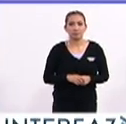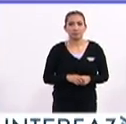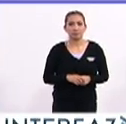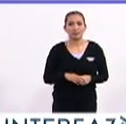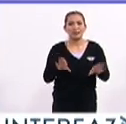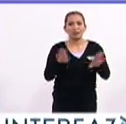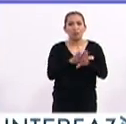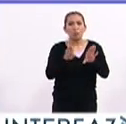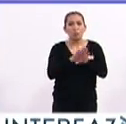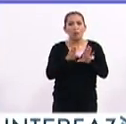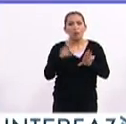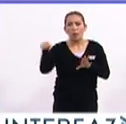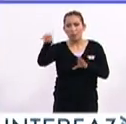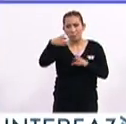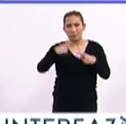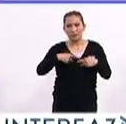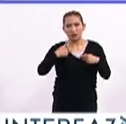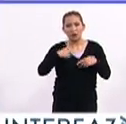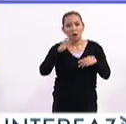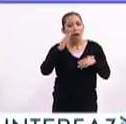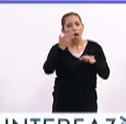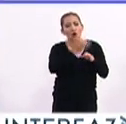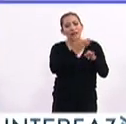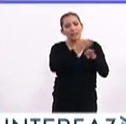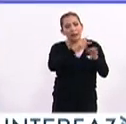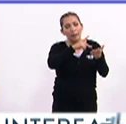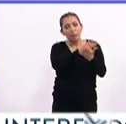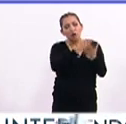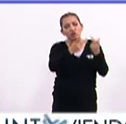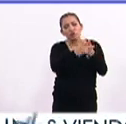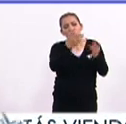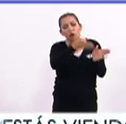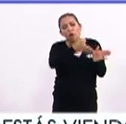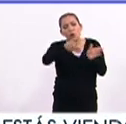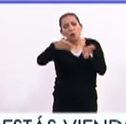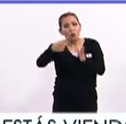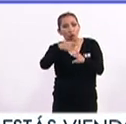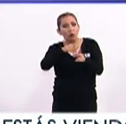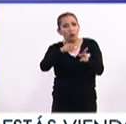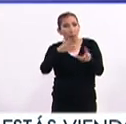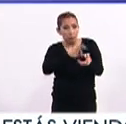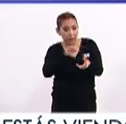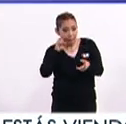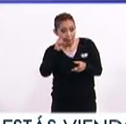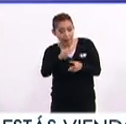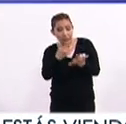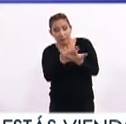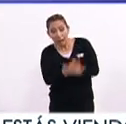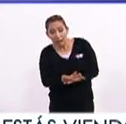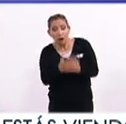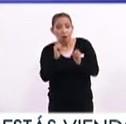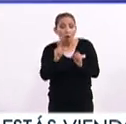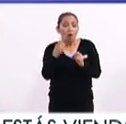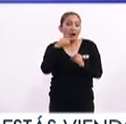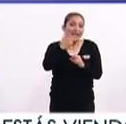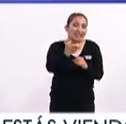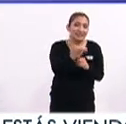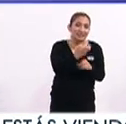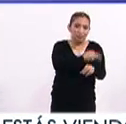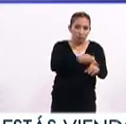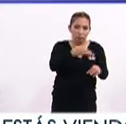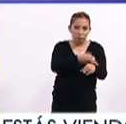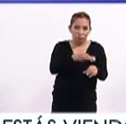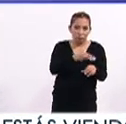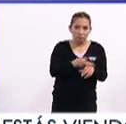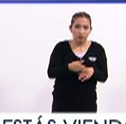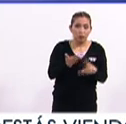¿Cómo pueden las personas... ¿En qué etapa está este producto y cómo se puede seguir no solamente el producto, sino este proceso